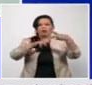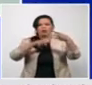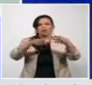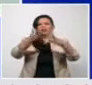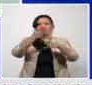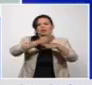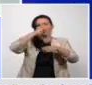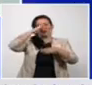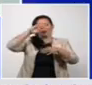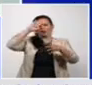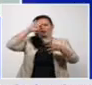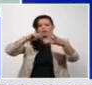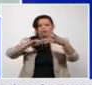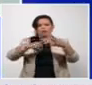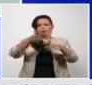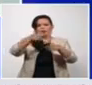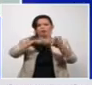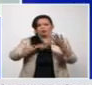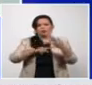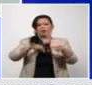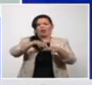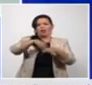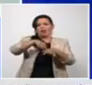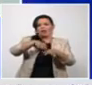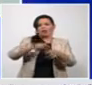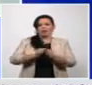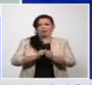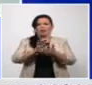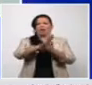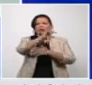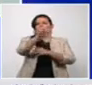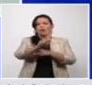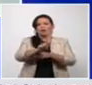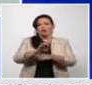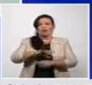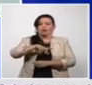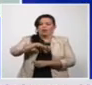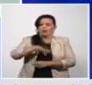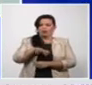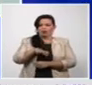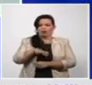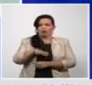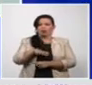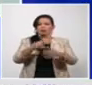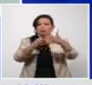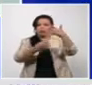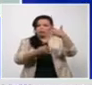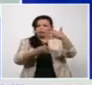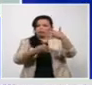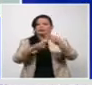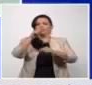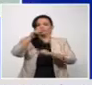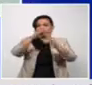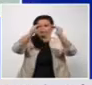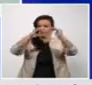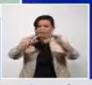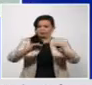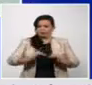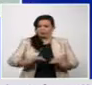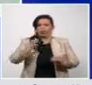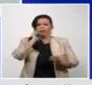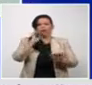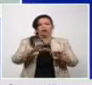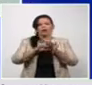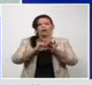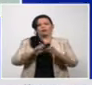Juventud, Mayabeque y Pinar del Río con las tasas más elevadas en ese mismo orden. La Habana